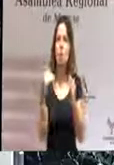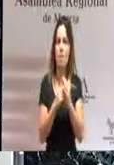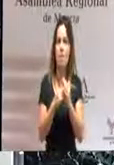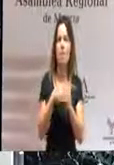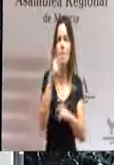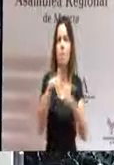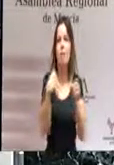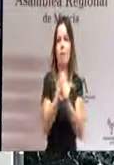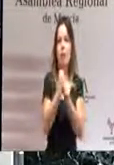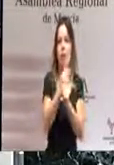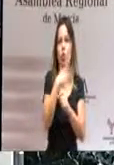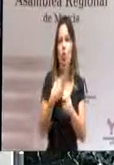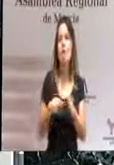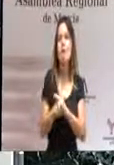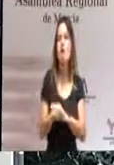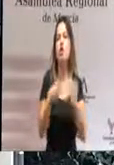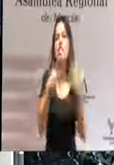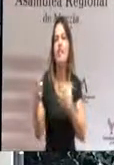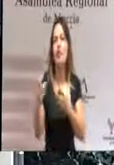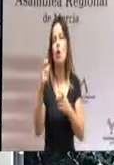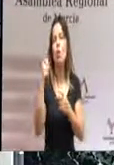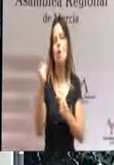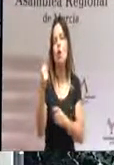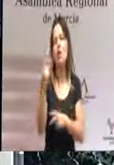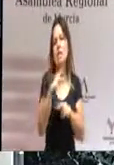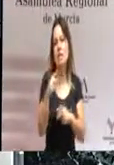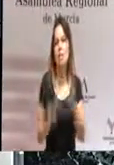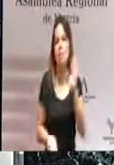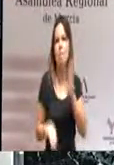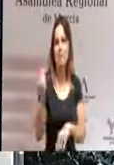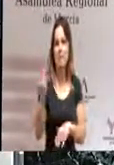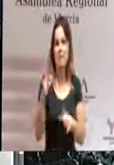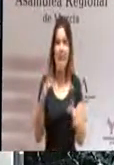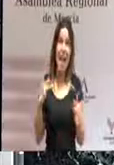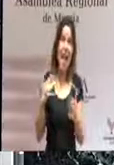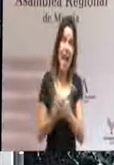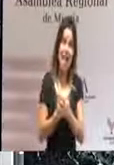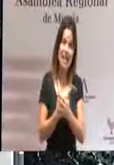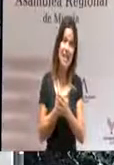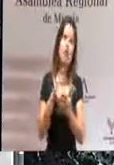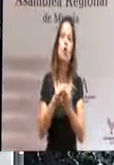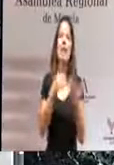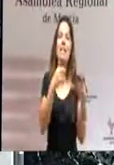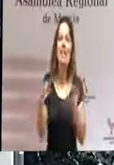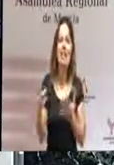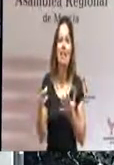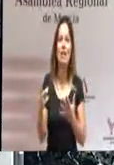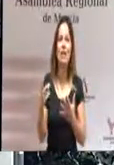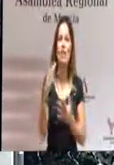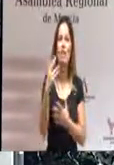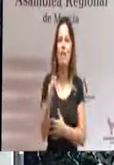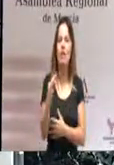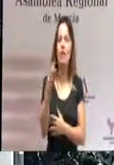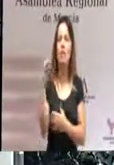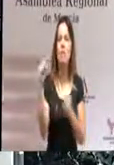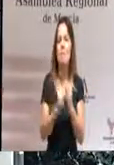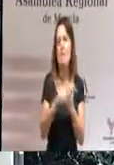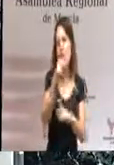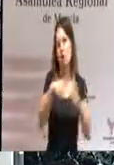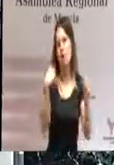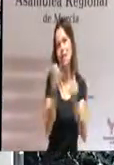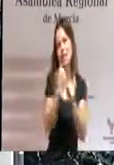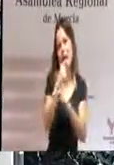una inversión de más de 600 millones de euros hasta alcanzar los 620.000 ocupados en